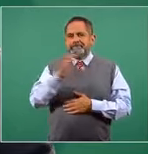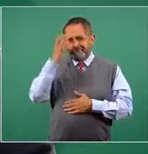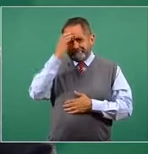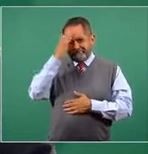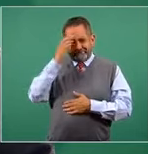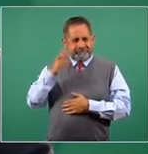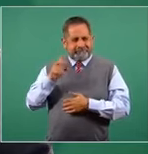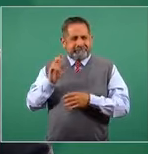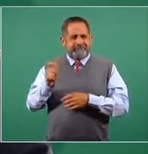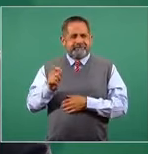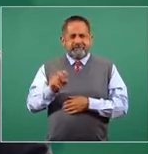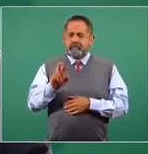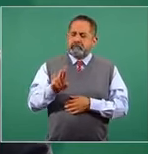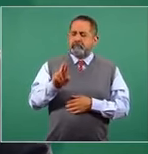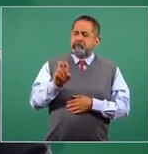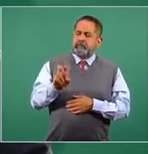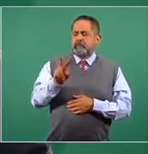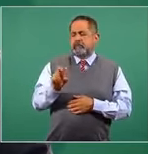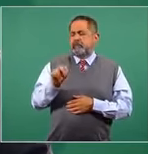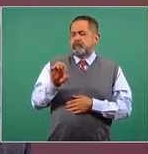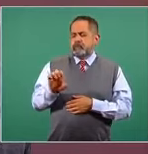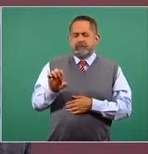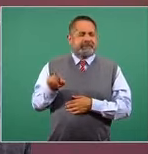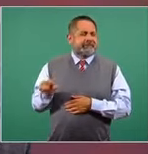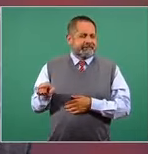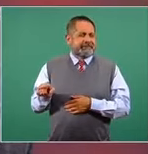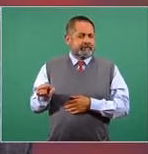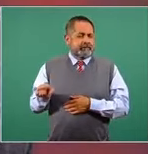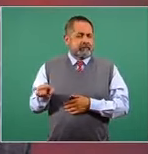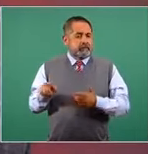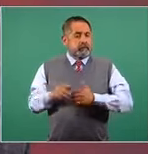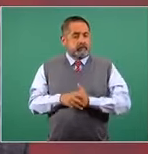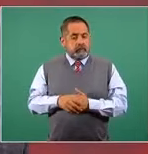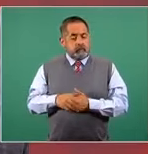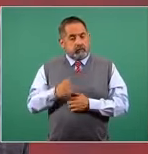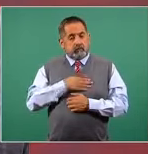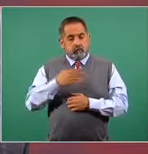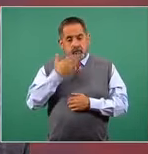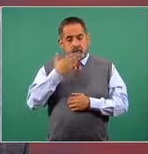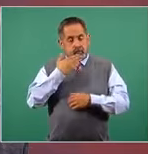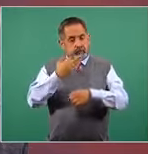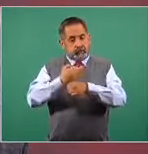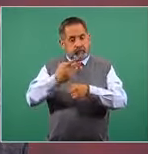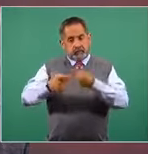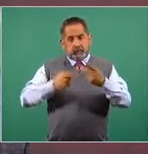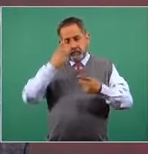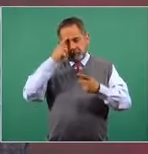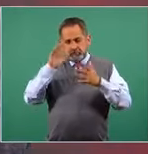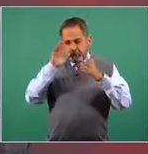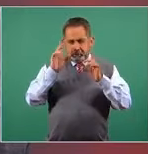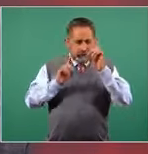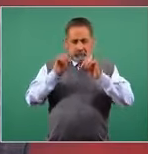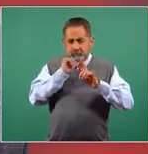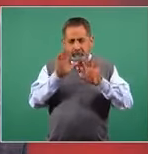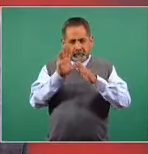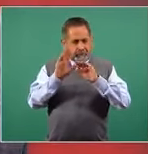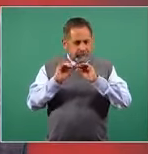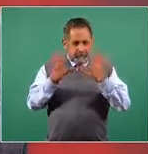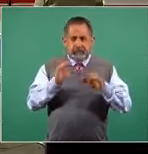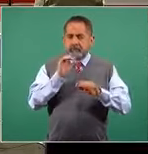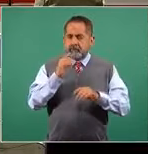el nombre, REVOE, reconocimiento de validez oficial. Pero qué bueno que se comenta, para que no haya duda,